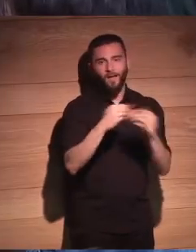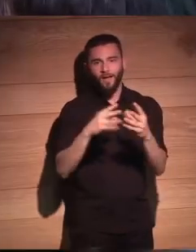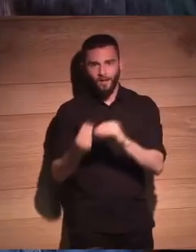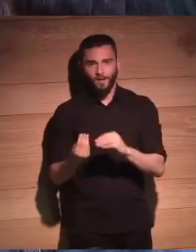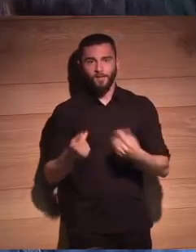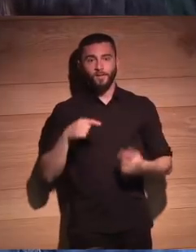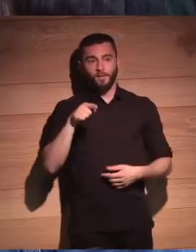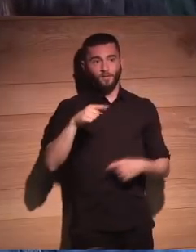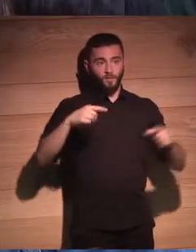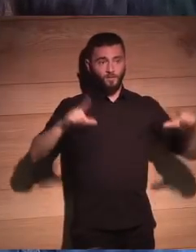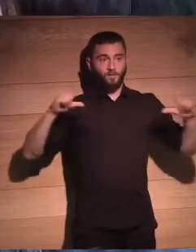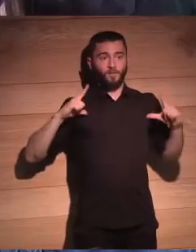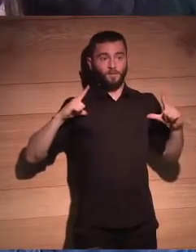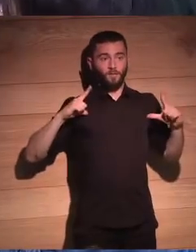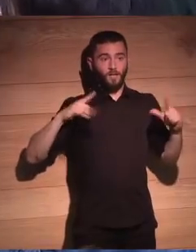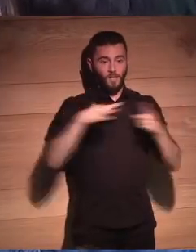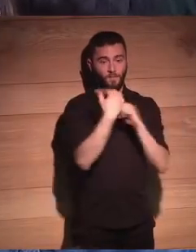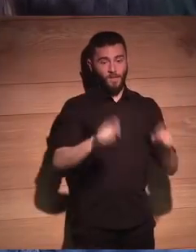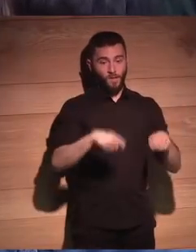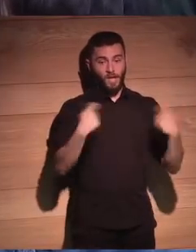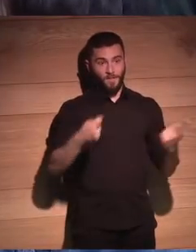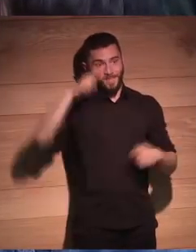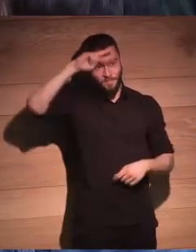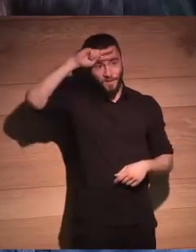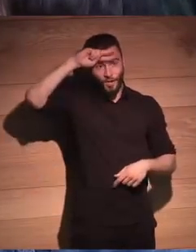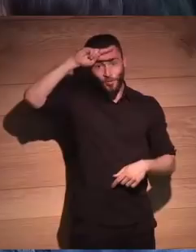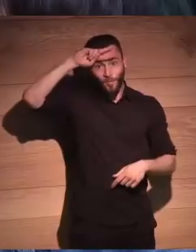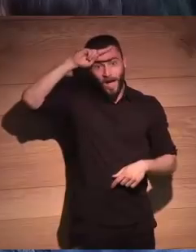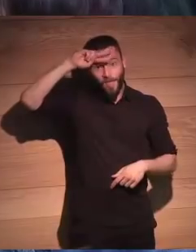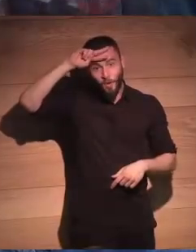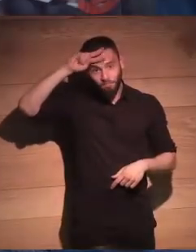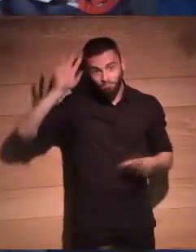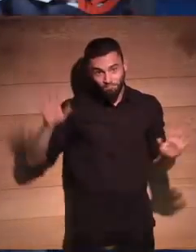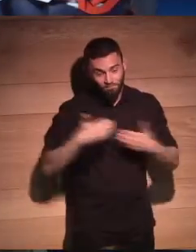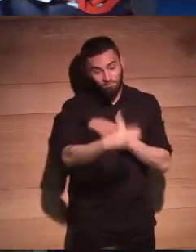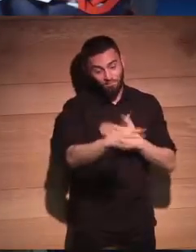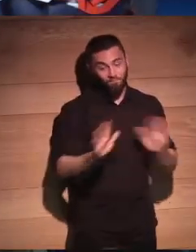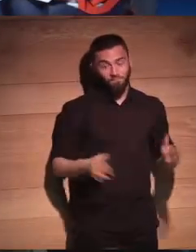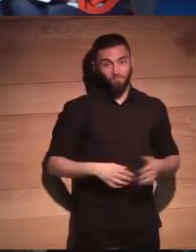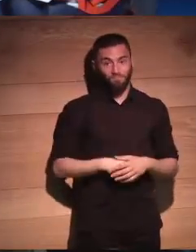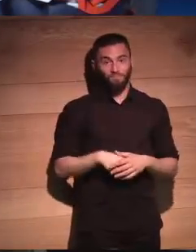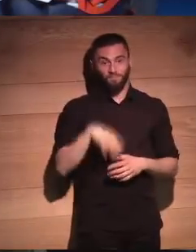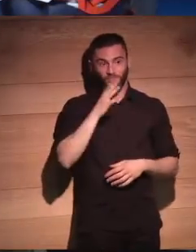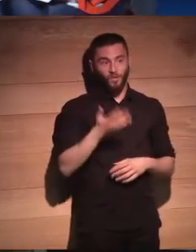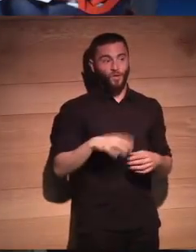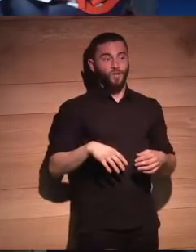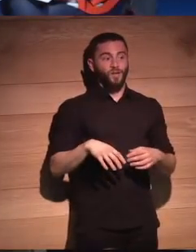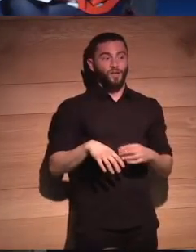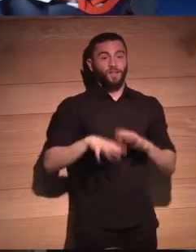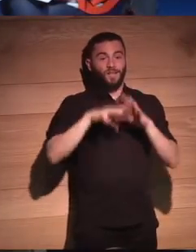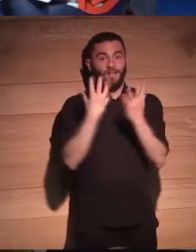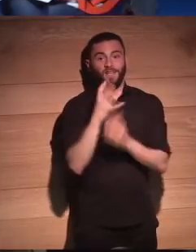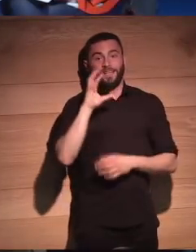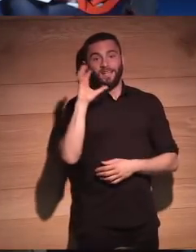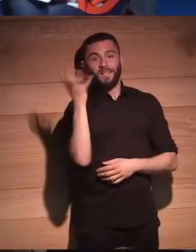un personaje muy preocupado por el medio ambiente. Sí, yo iba a decir que las va a pasar canutas cuando venga el cambio, o sea, con el cambio climático y